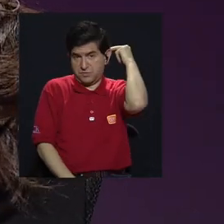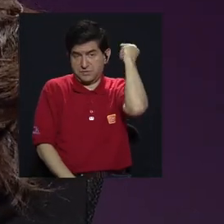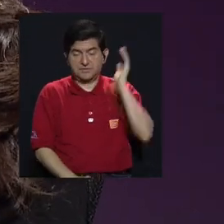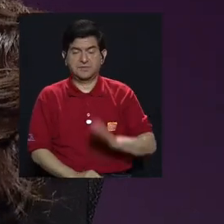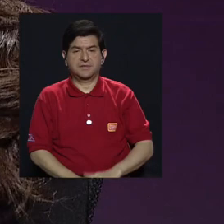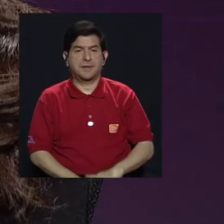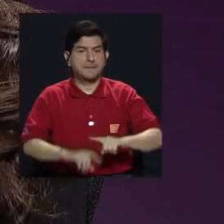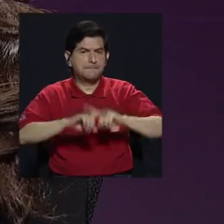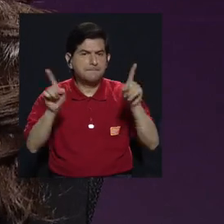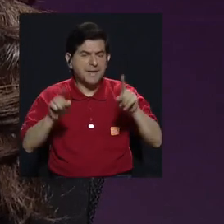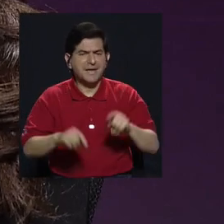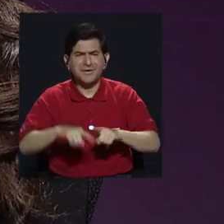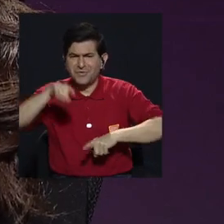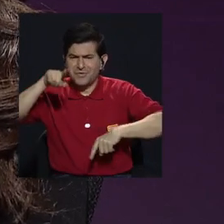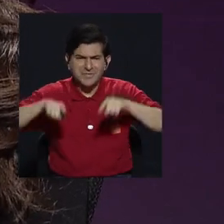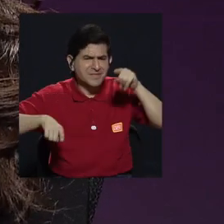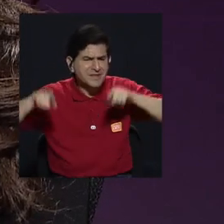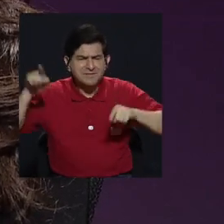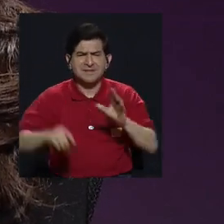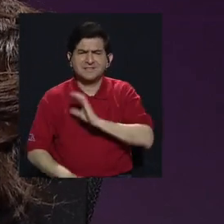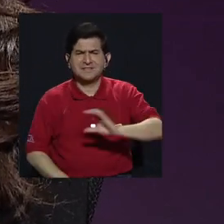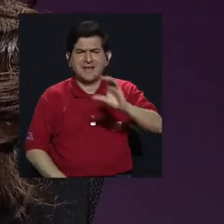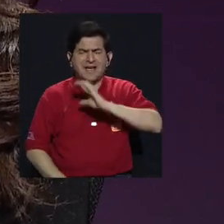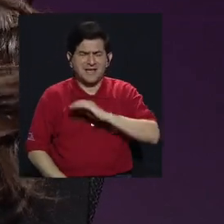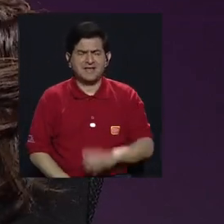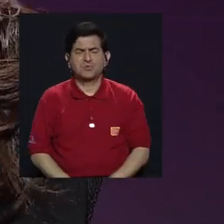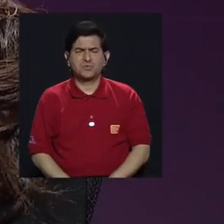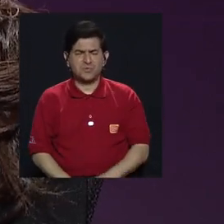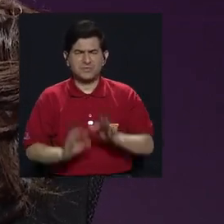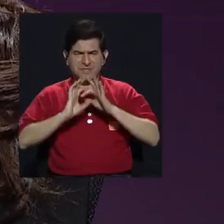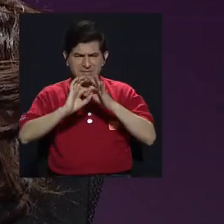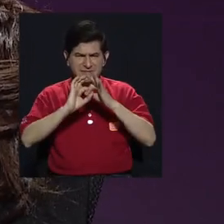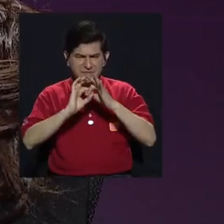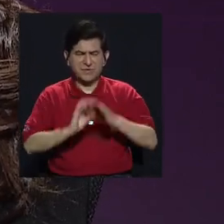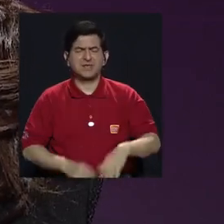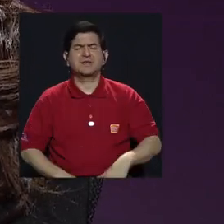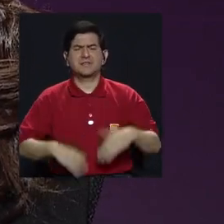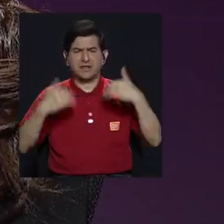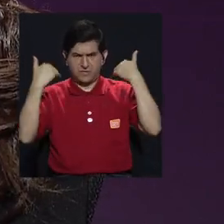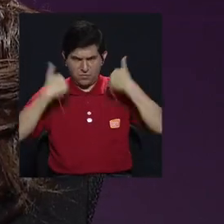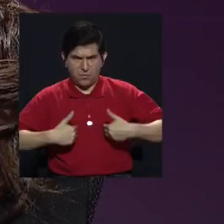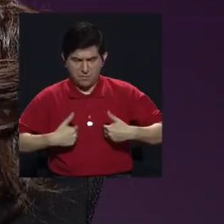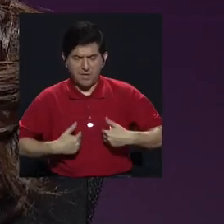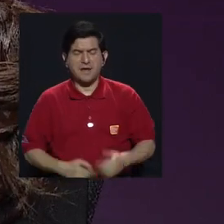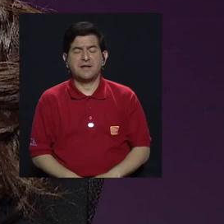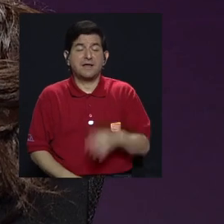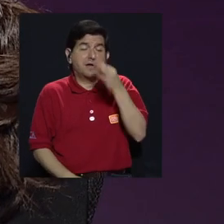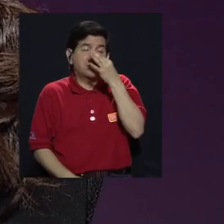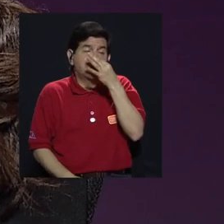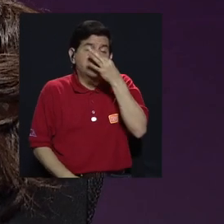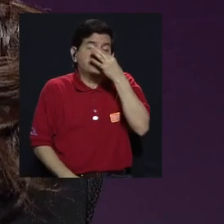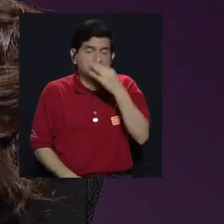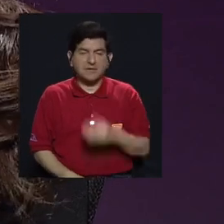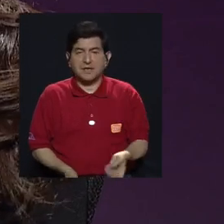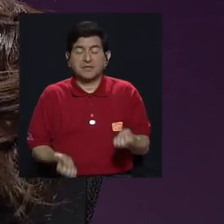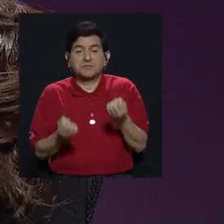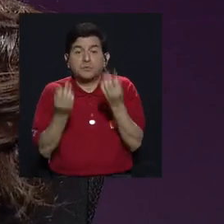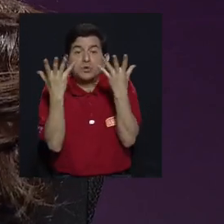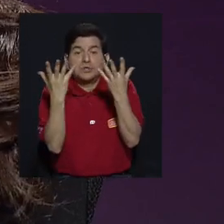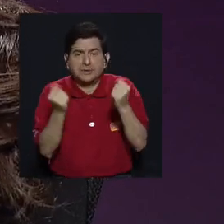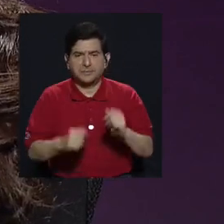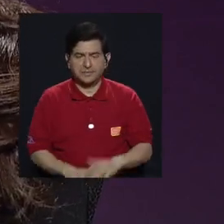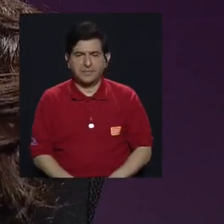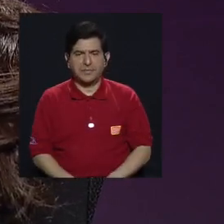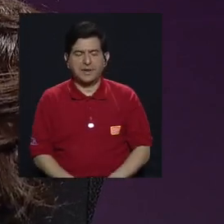homosexualidad. Pero la diversidad en conducta sexual humana, en conducta romántica, es infinita. Entonces,